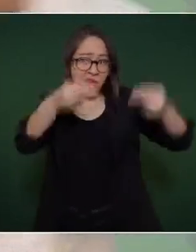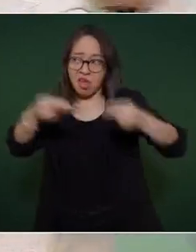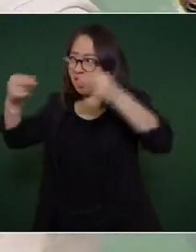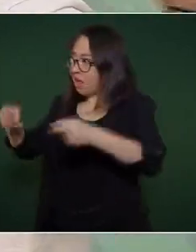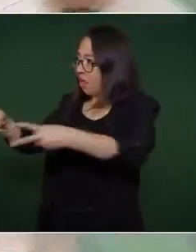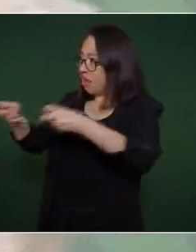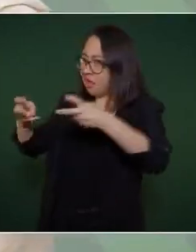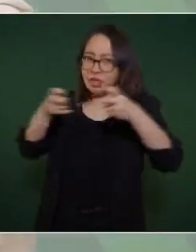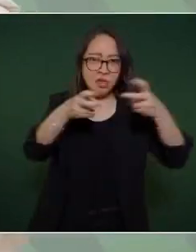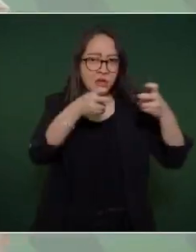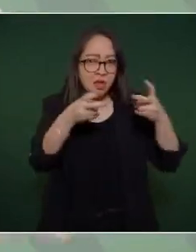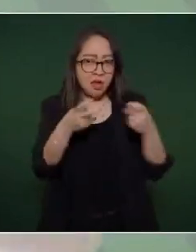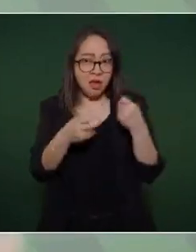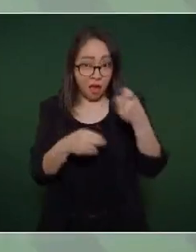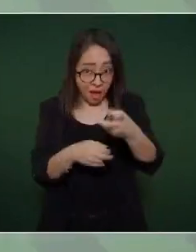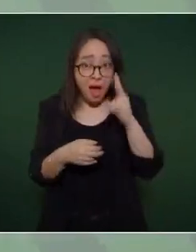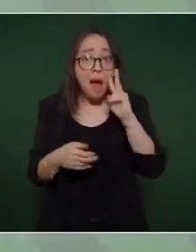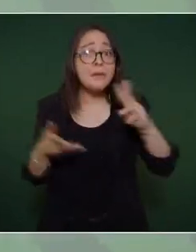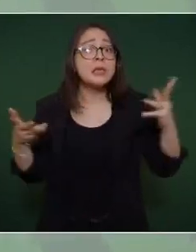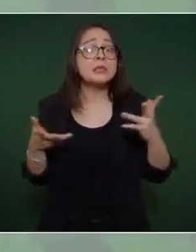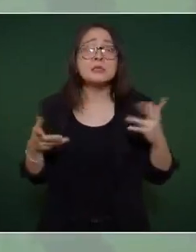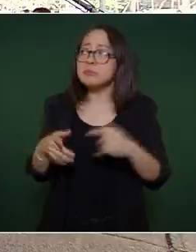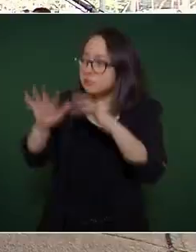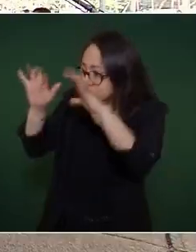y van a